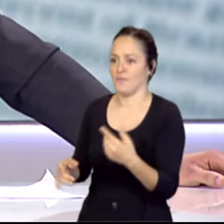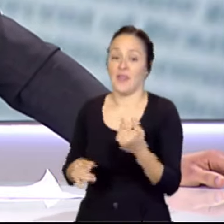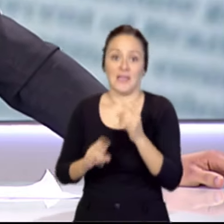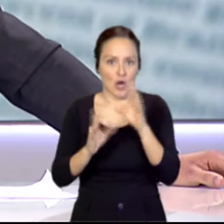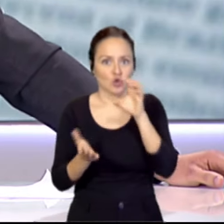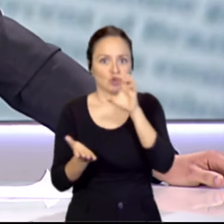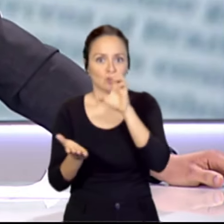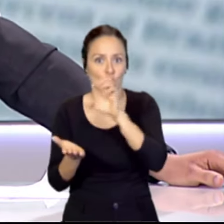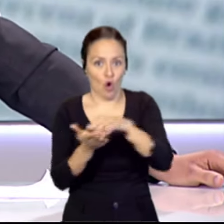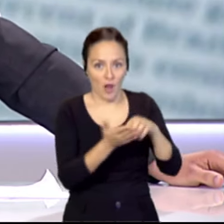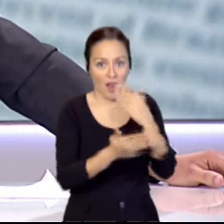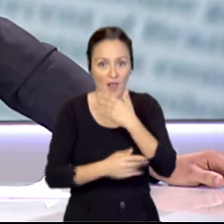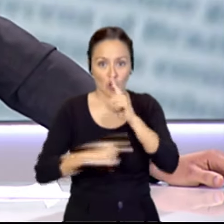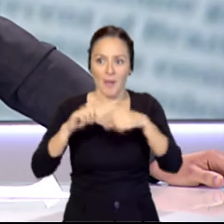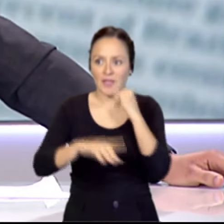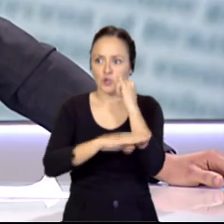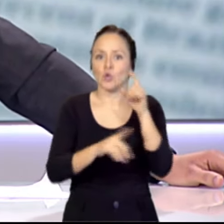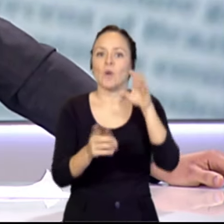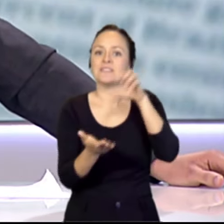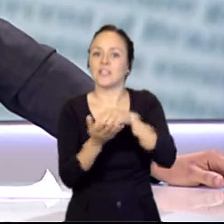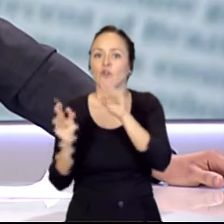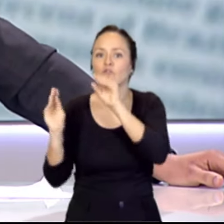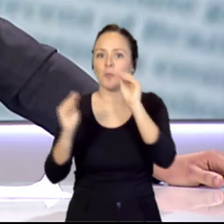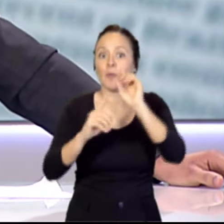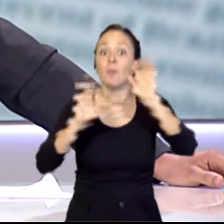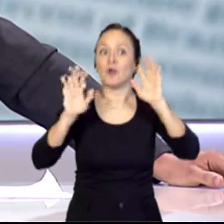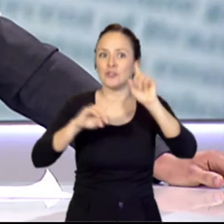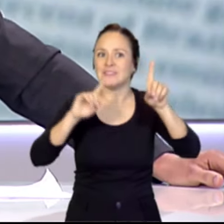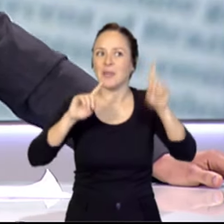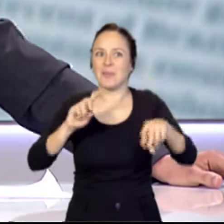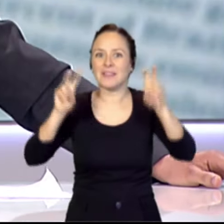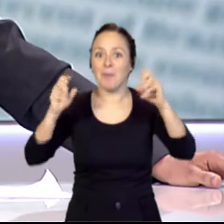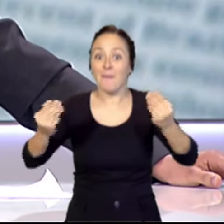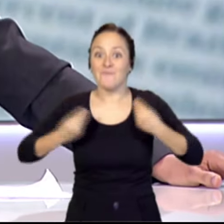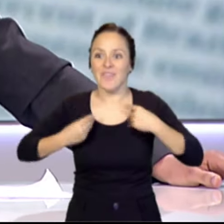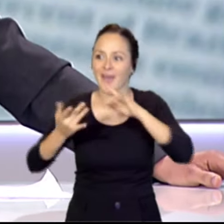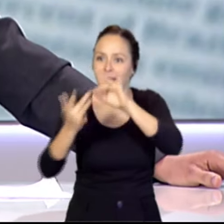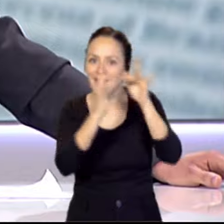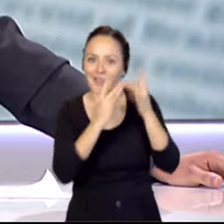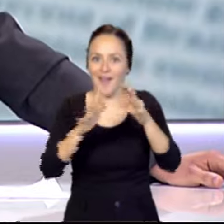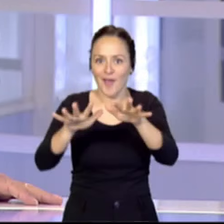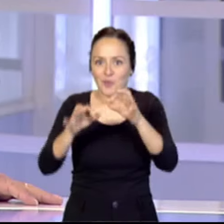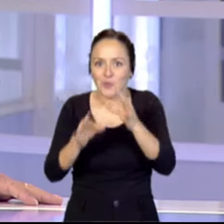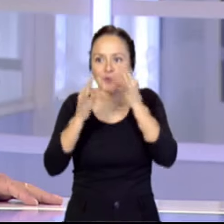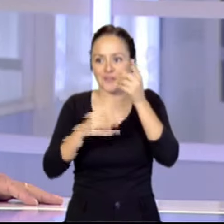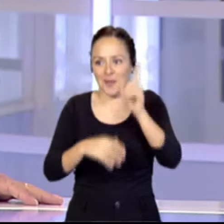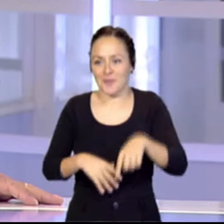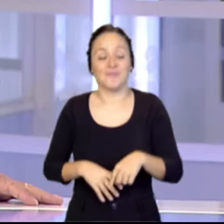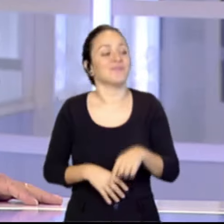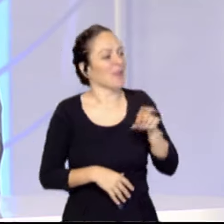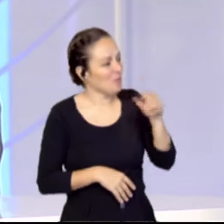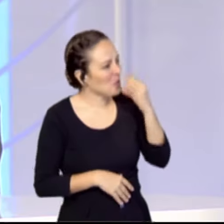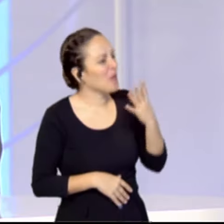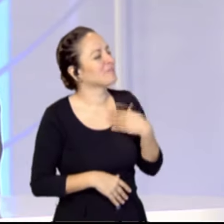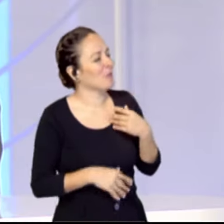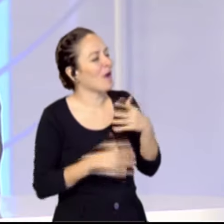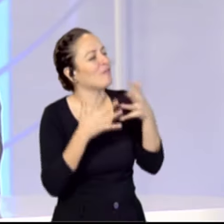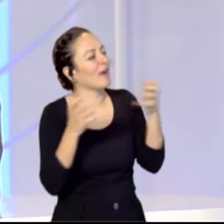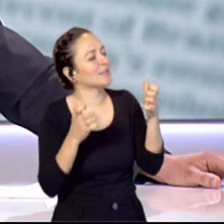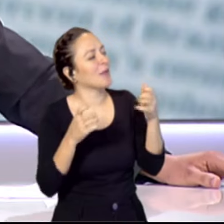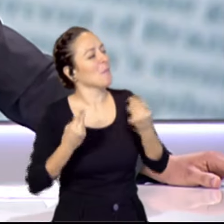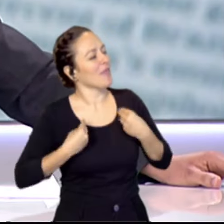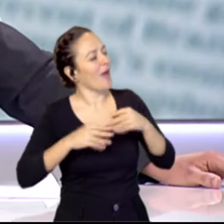formativos para aprender pero también para aprender de la vida de las relaciones sociales te ha quedado muy bien lo de aprender de la vida G eh